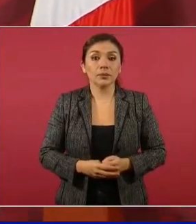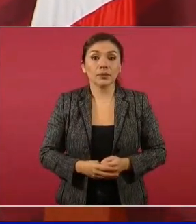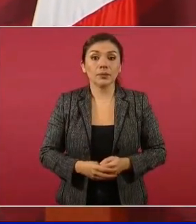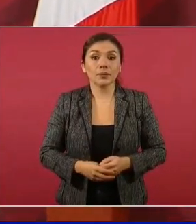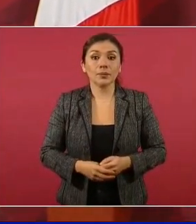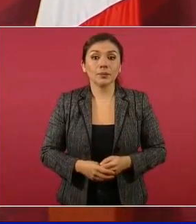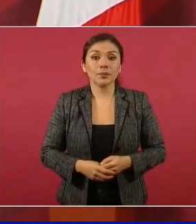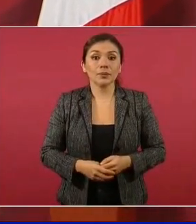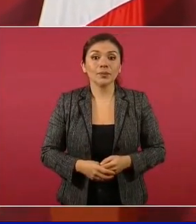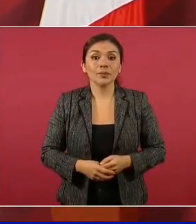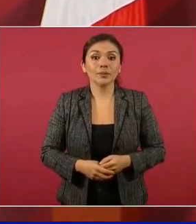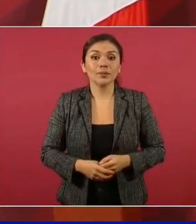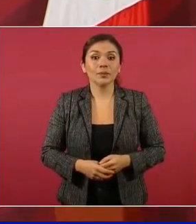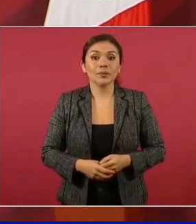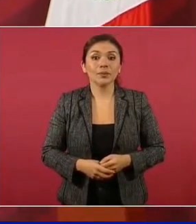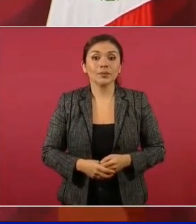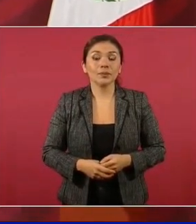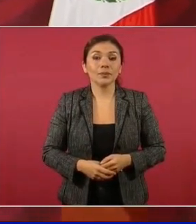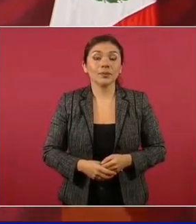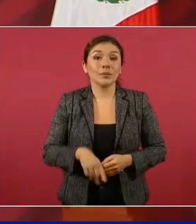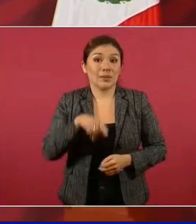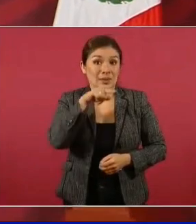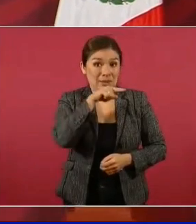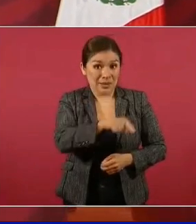Y era con cargo